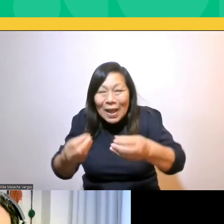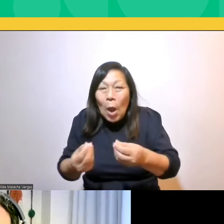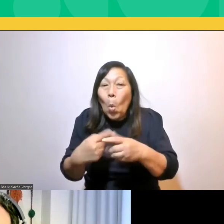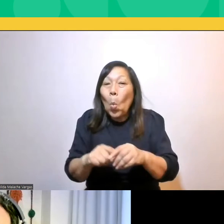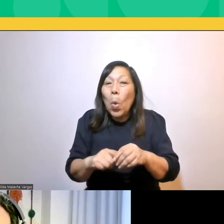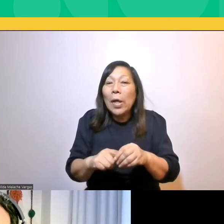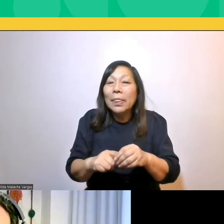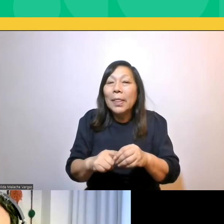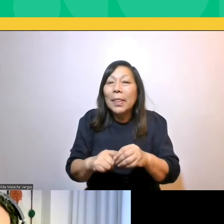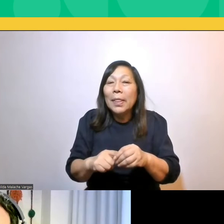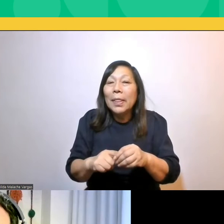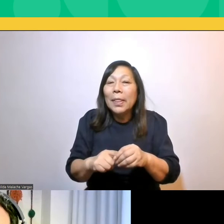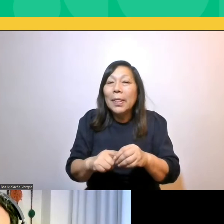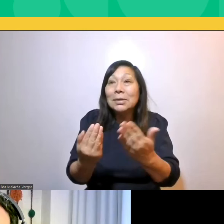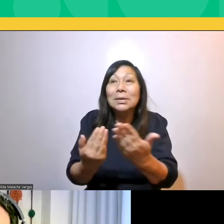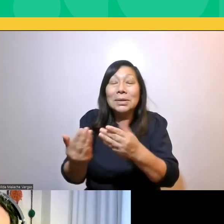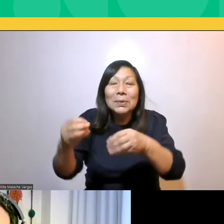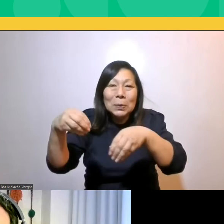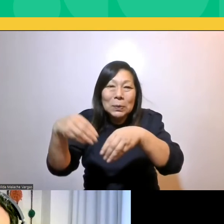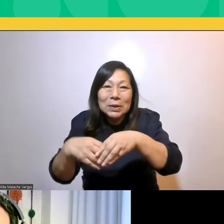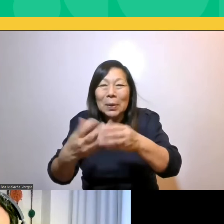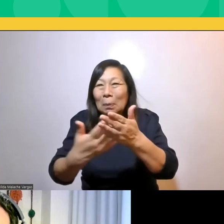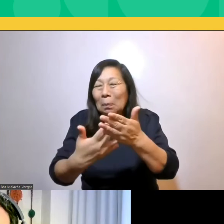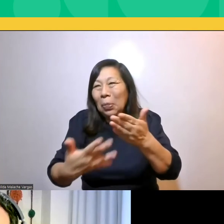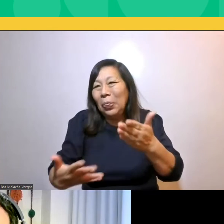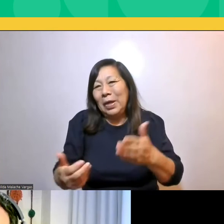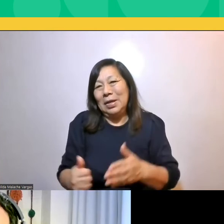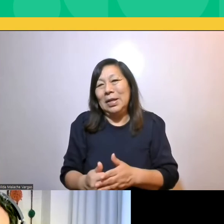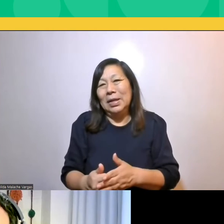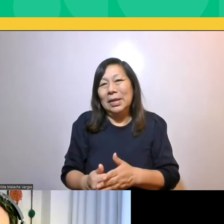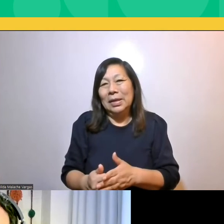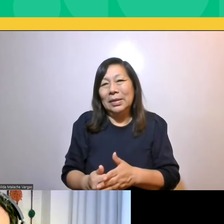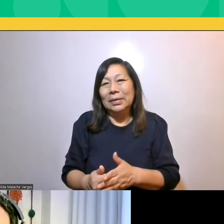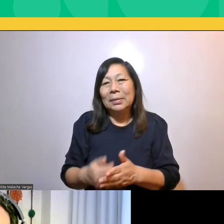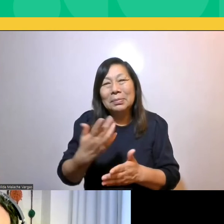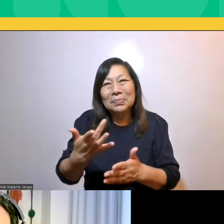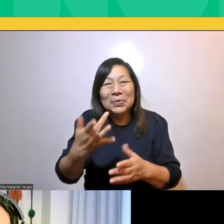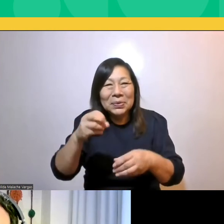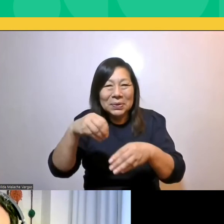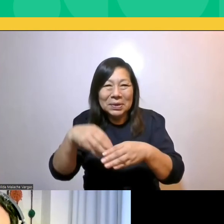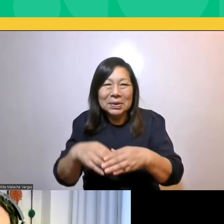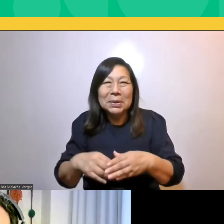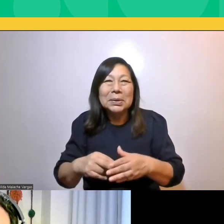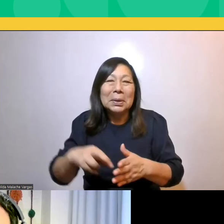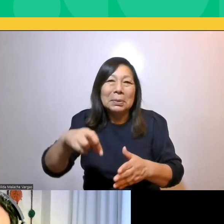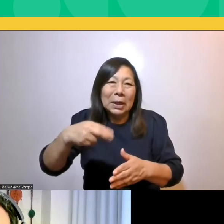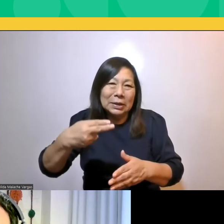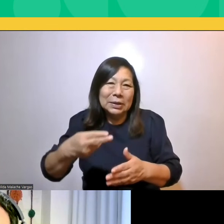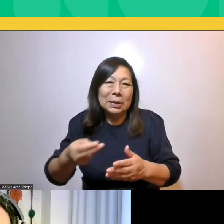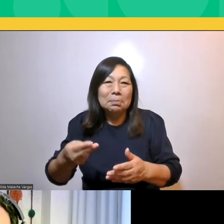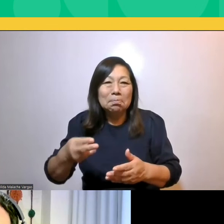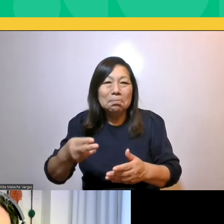microlaceraciones exponen más al intercambio de fluidos y de sangre por donde ingresan algunas infecciones vaginales, como el VIH, que es la que mayor